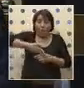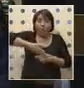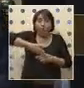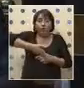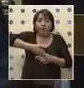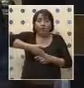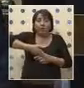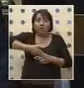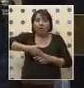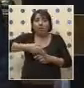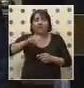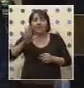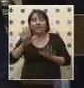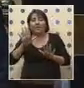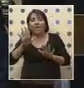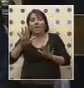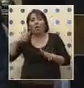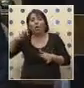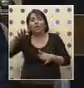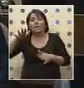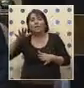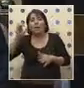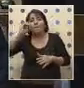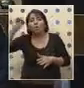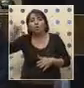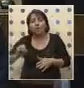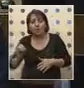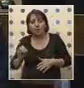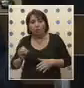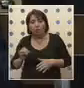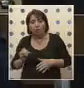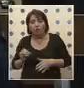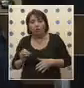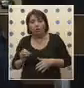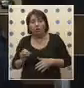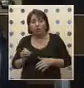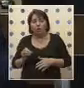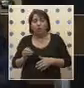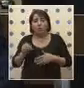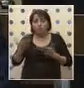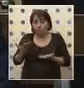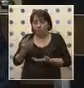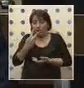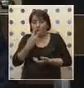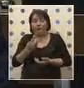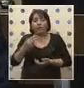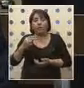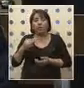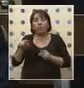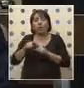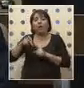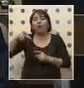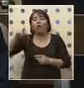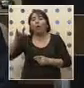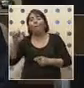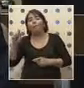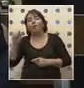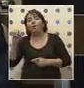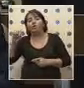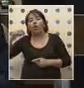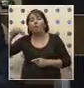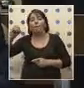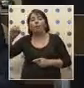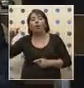en lo que es Coyhai, que llegan a un 10-15% más alto que respecto a Puerto Montt, para tomar ese punto de referencia en relación al precio del combustible.